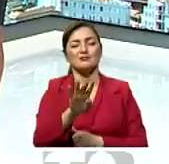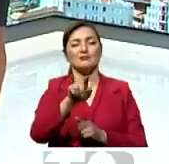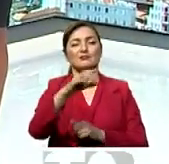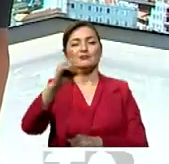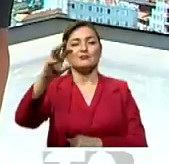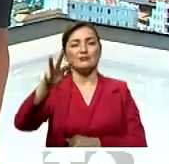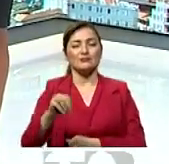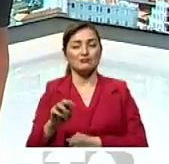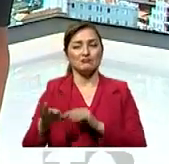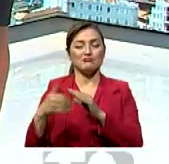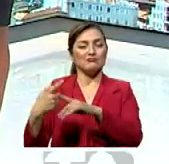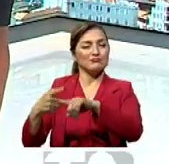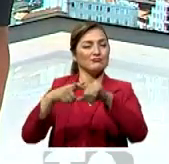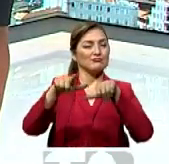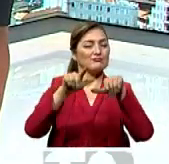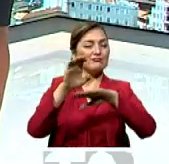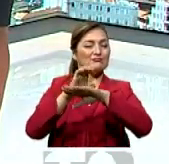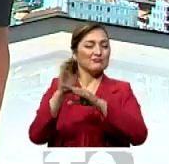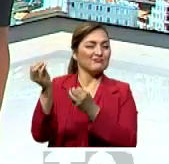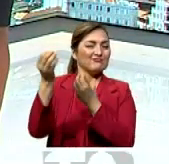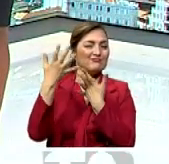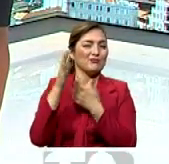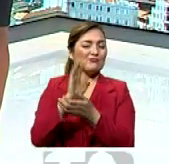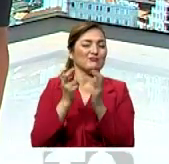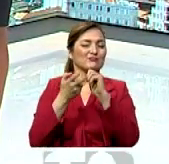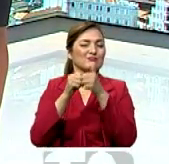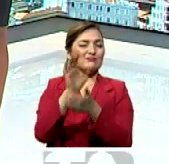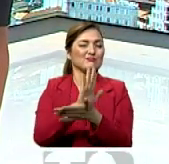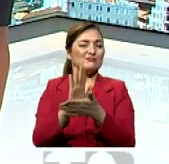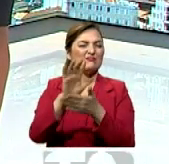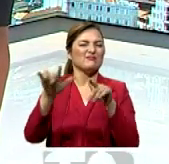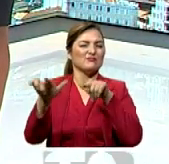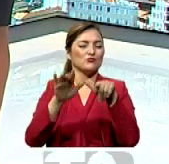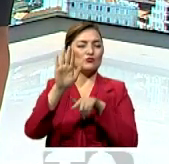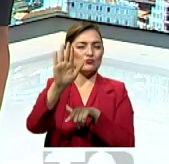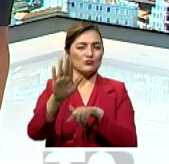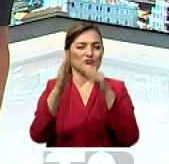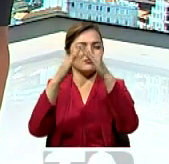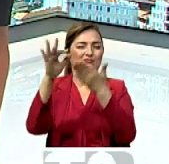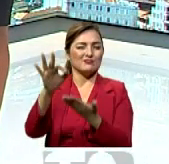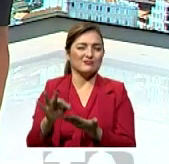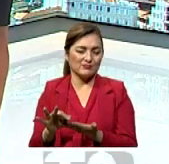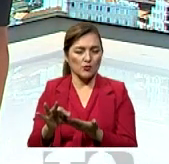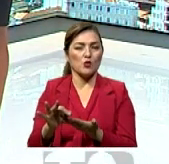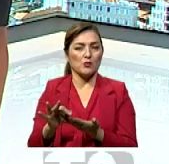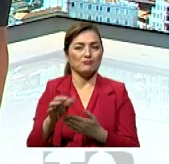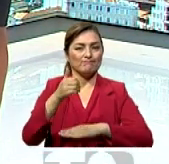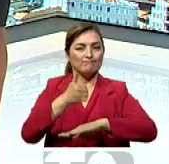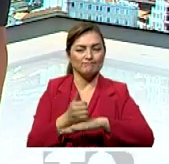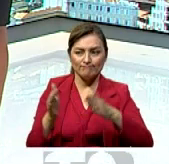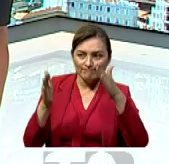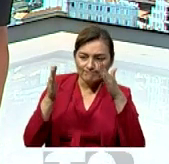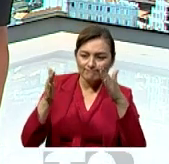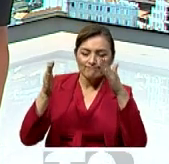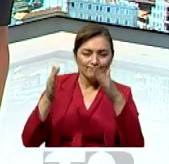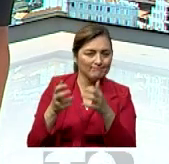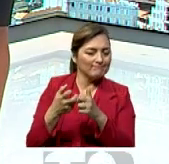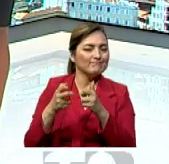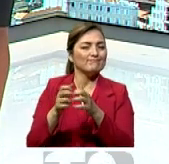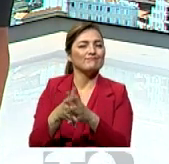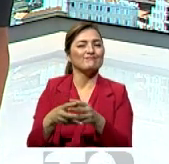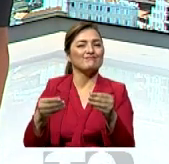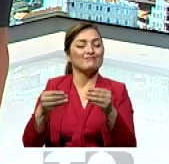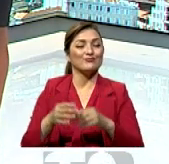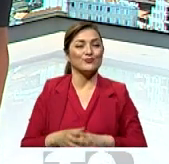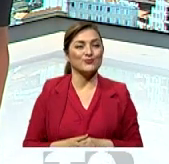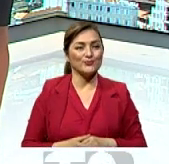país nos pueden reportar los problemas que suceden en sus barrios, en sus sectores, en sus cantones, para que las autoridades les den una solución.